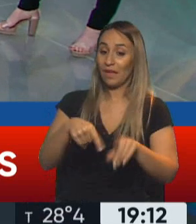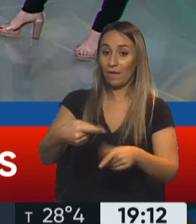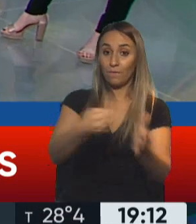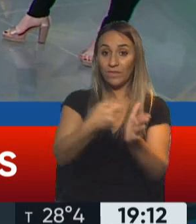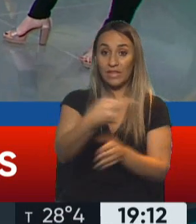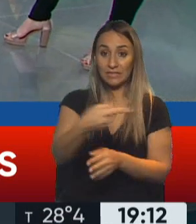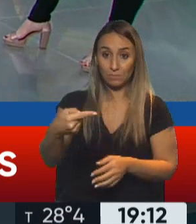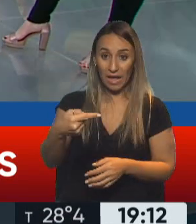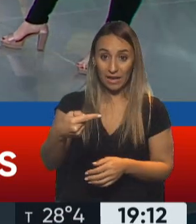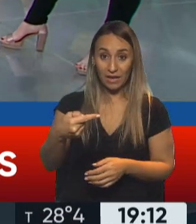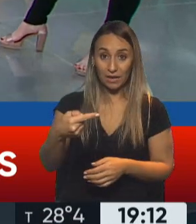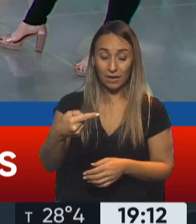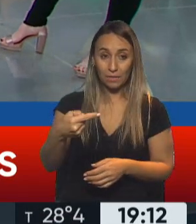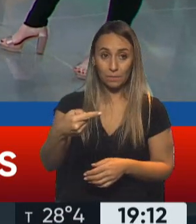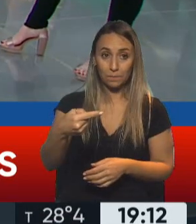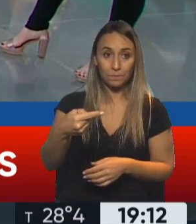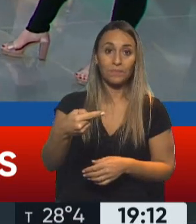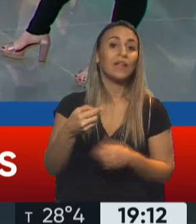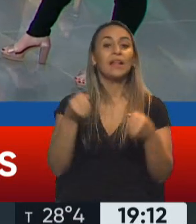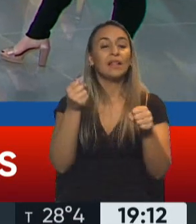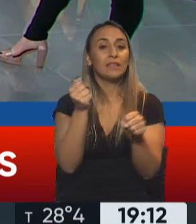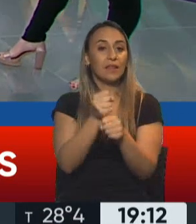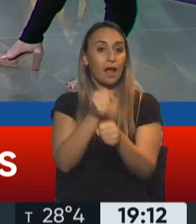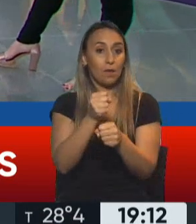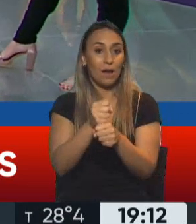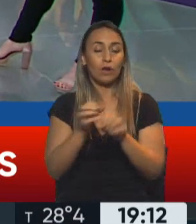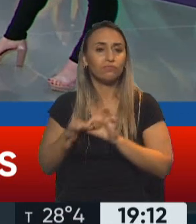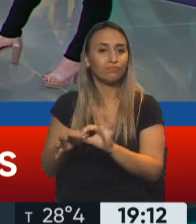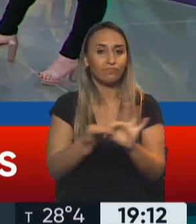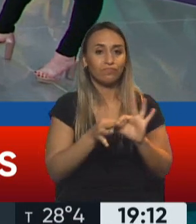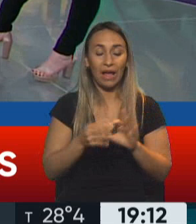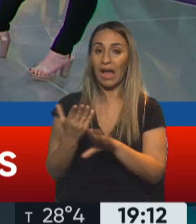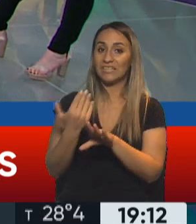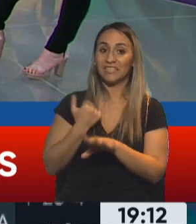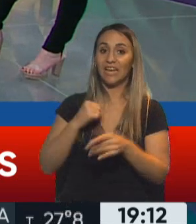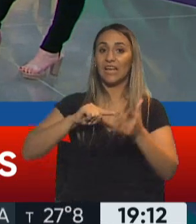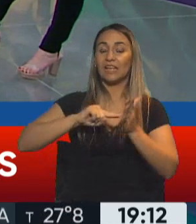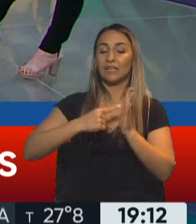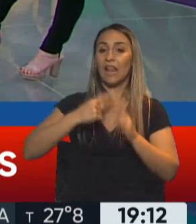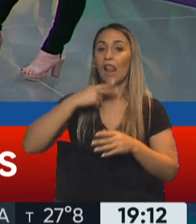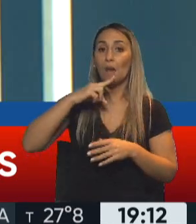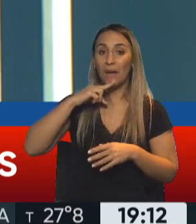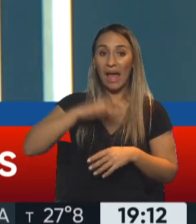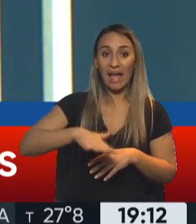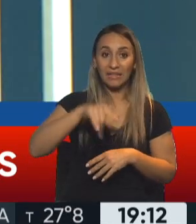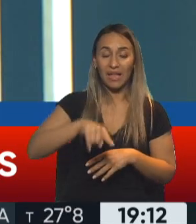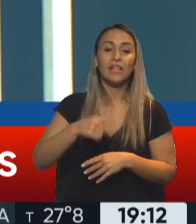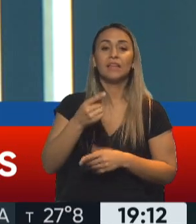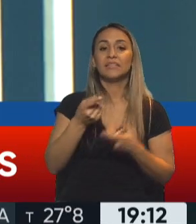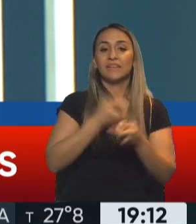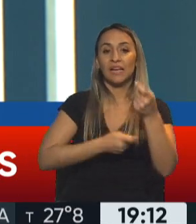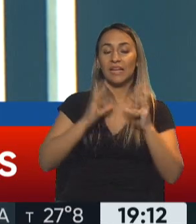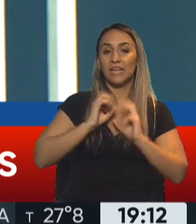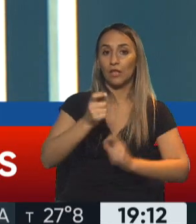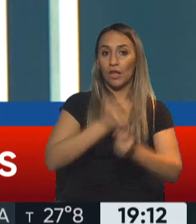semana el trabajo coordinado para control de precios que se acordó ayer en La Plata entre el secretario de Comercio Interior, Roberto